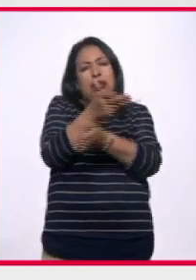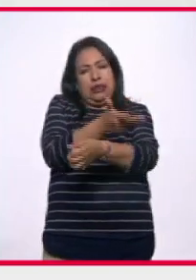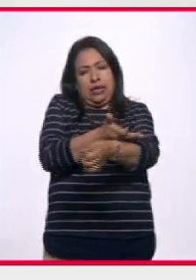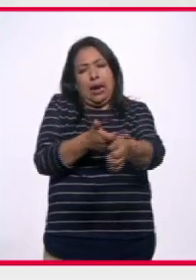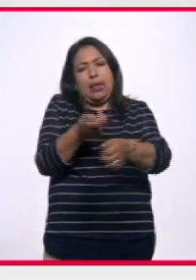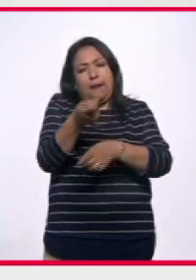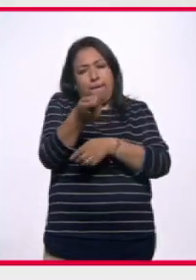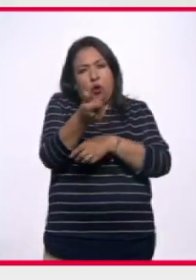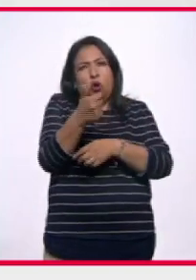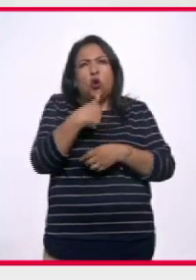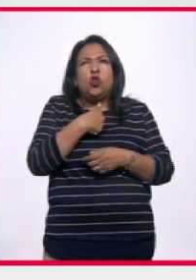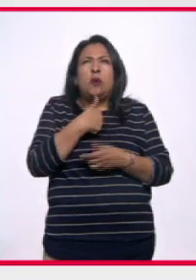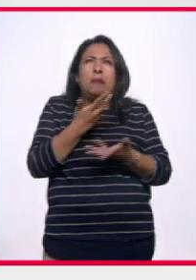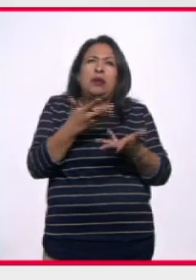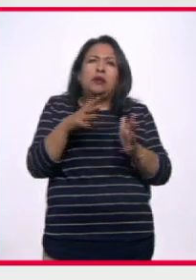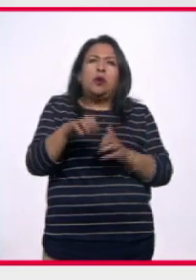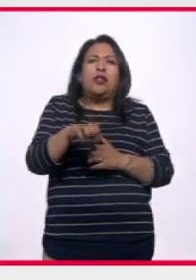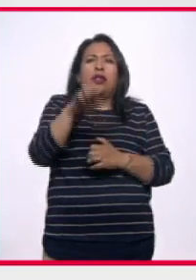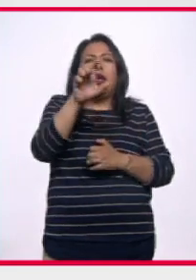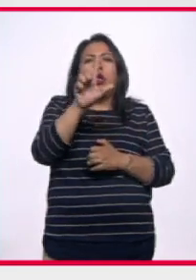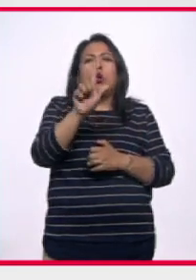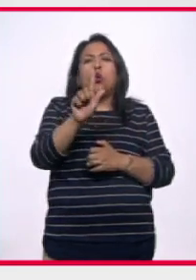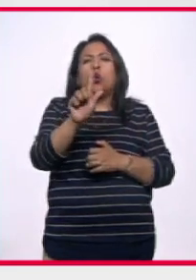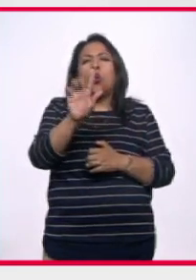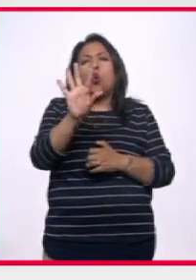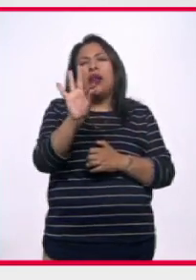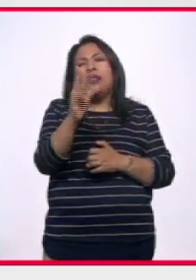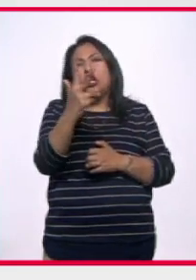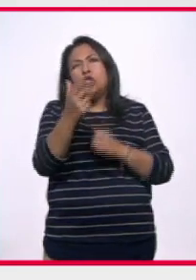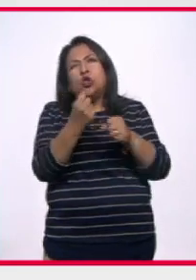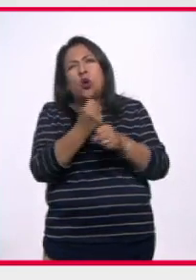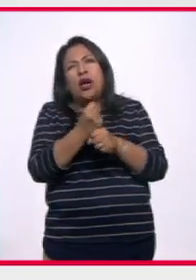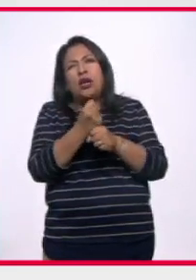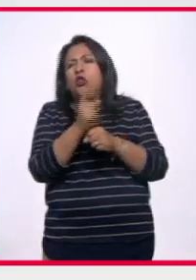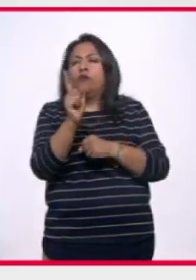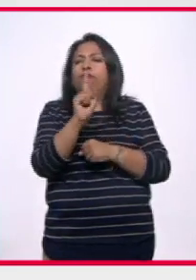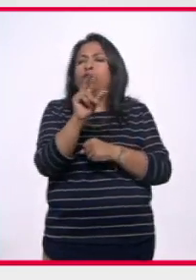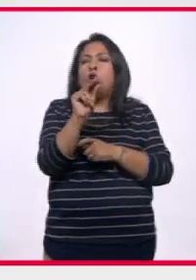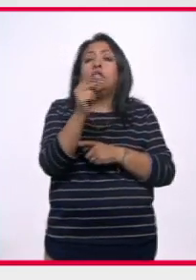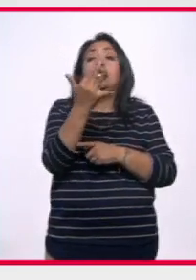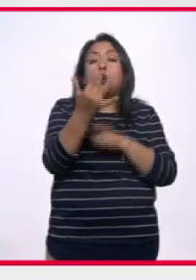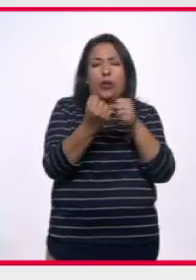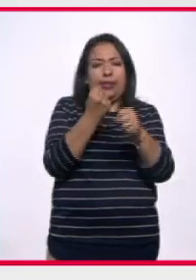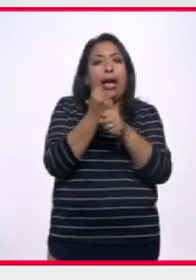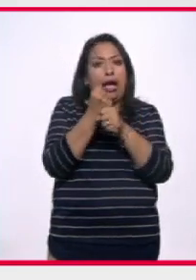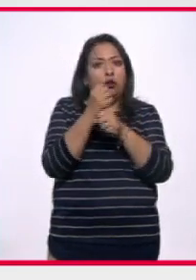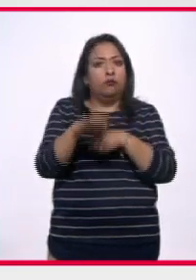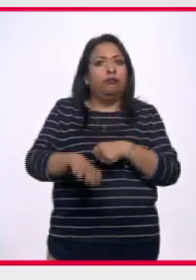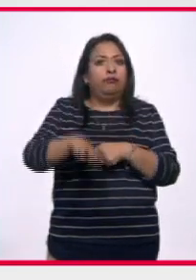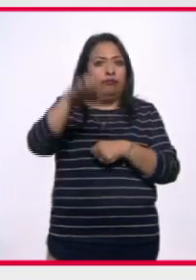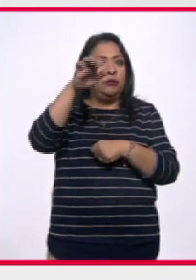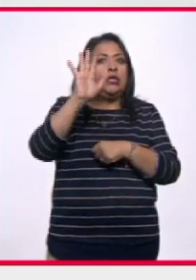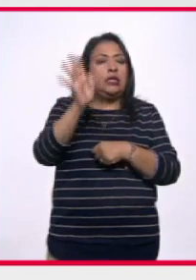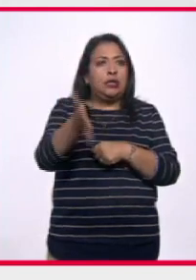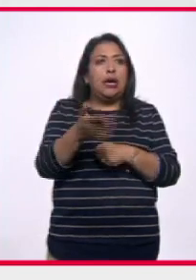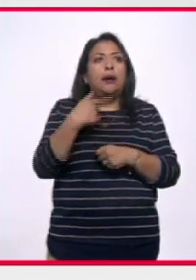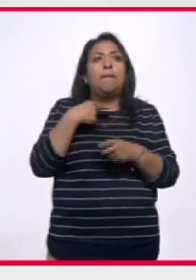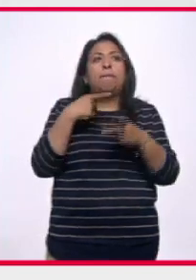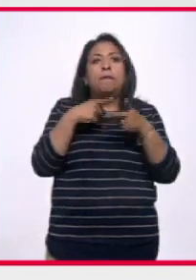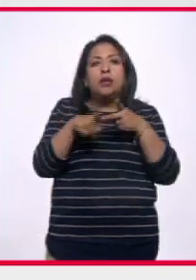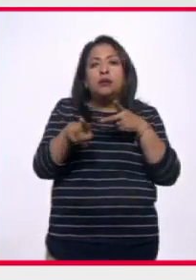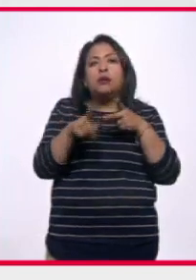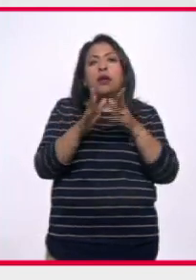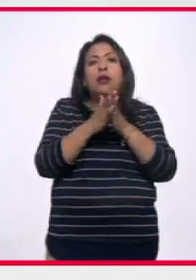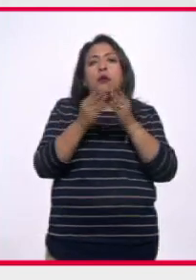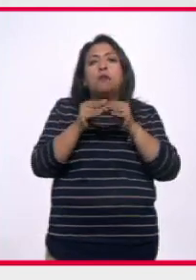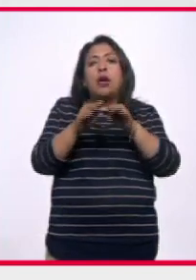tenía yo como 48 años de 40 o 50 años ya esté empecé a publicar